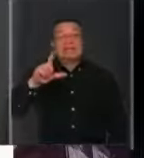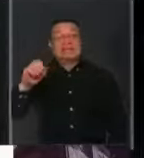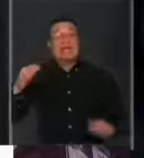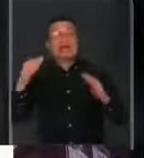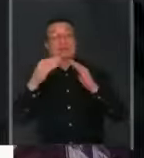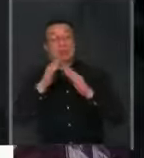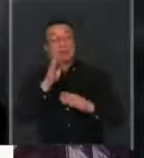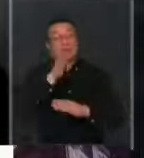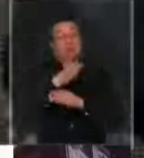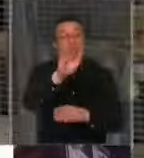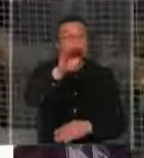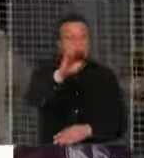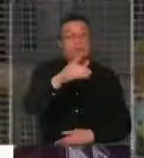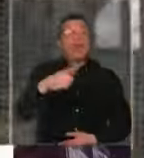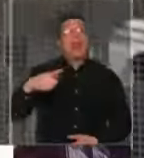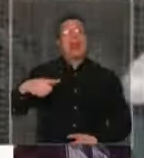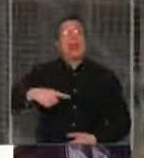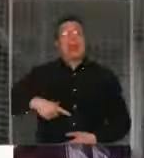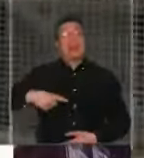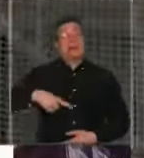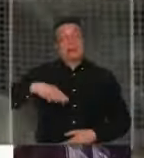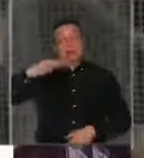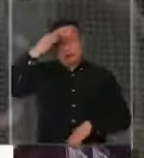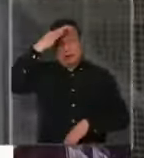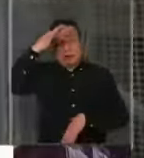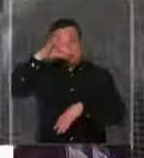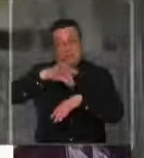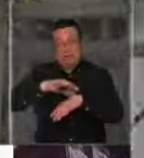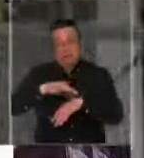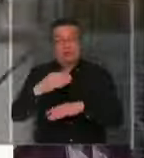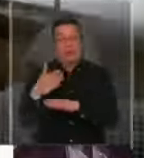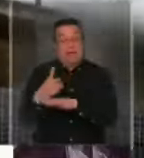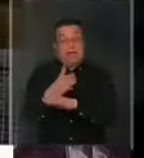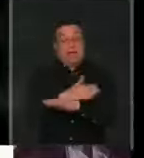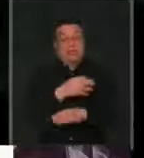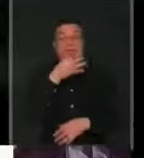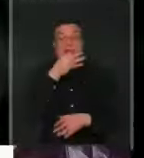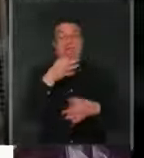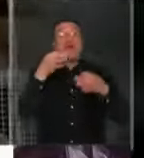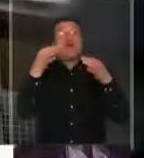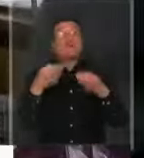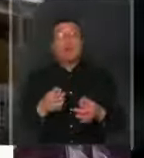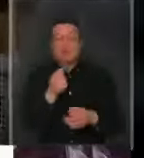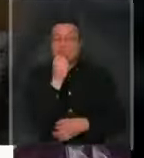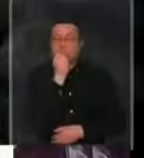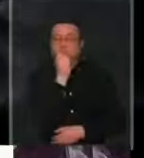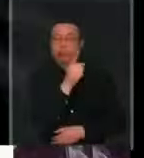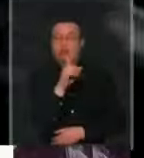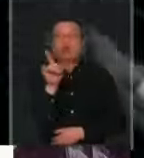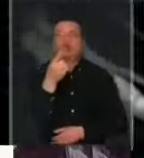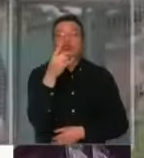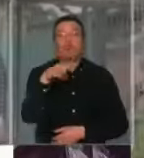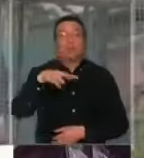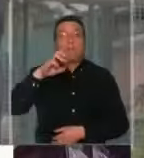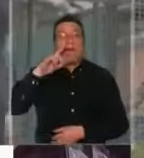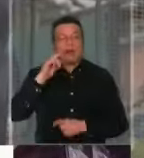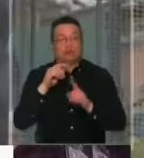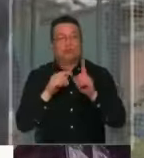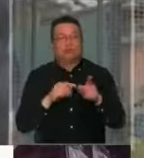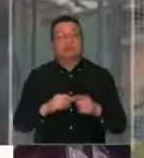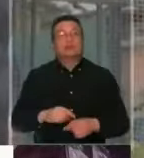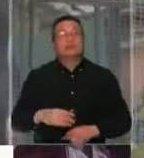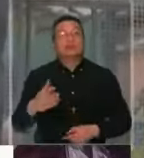domicilio. Estaba con licencia, enfermo, días antes de la confirmación de querellas y sumarios por este caso. Estaba que